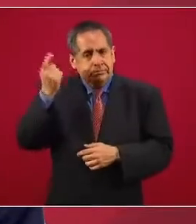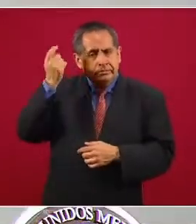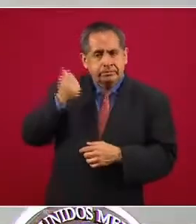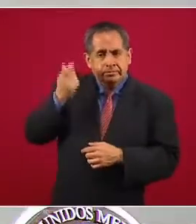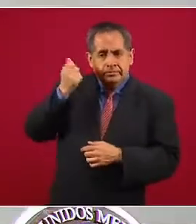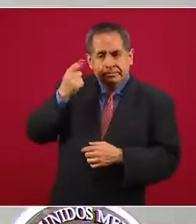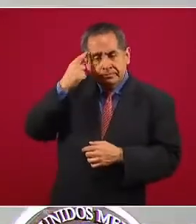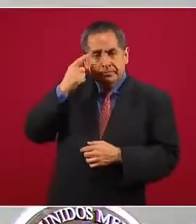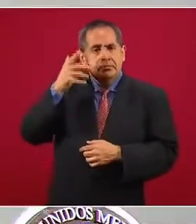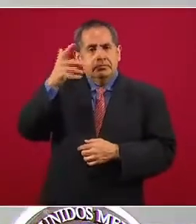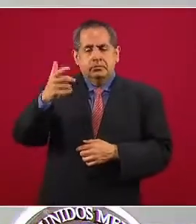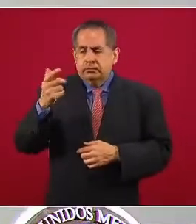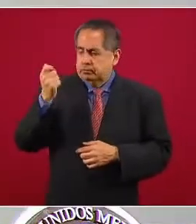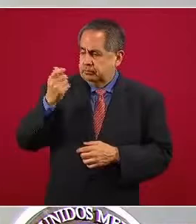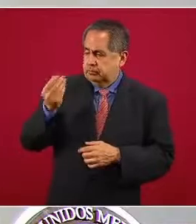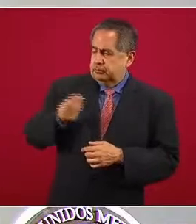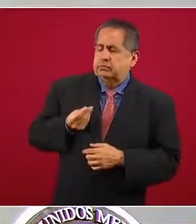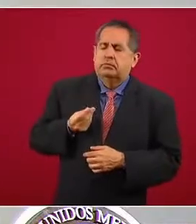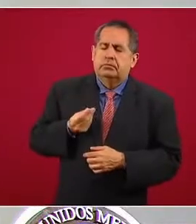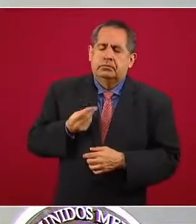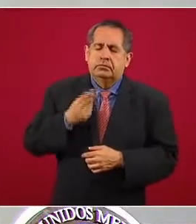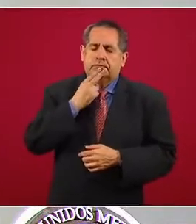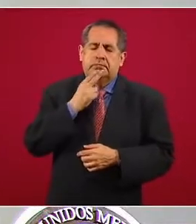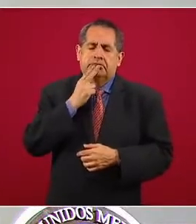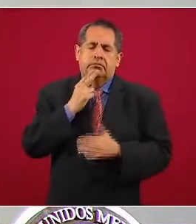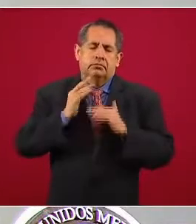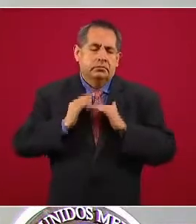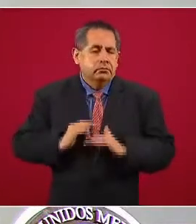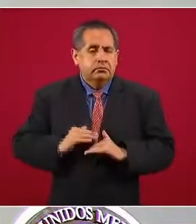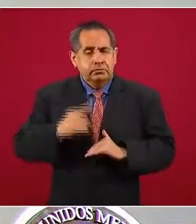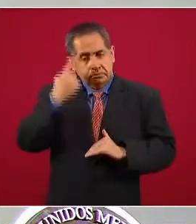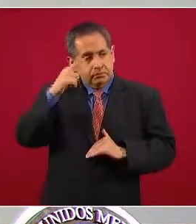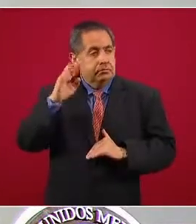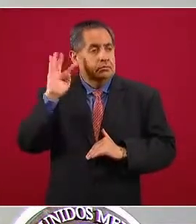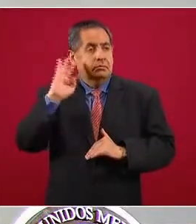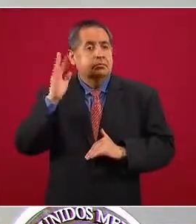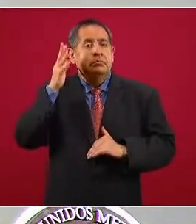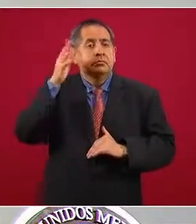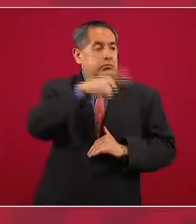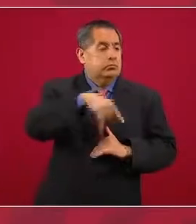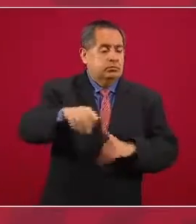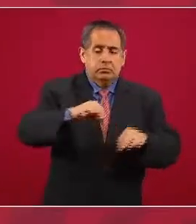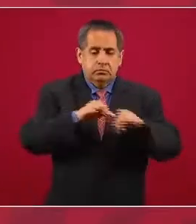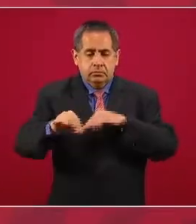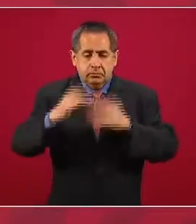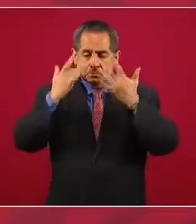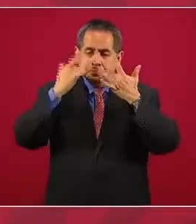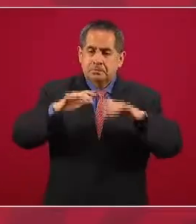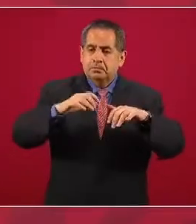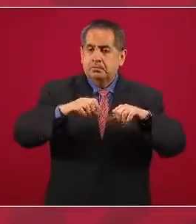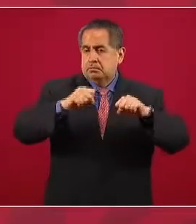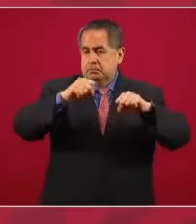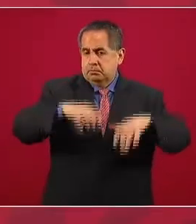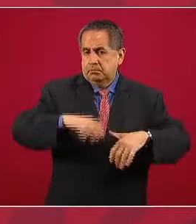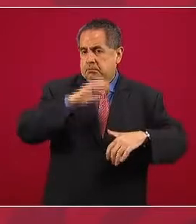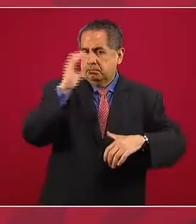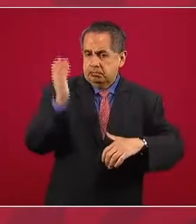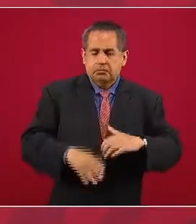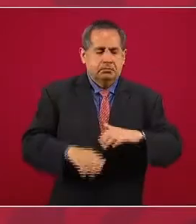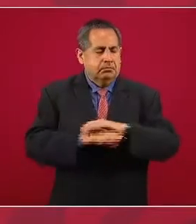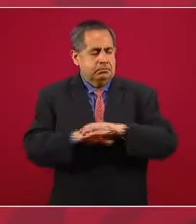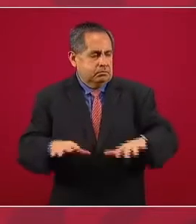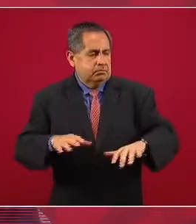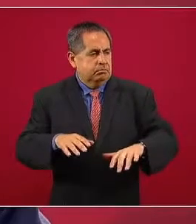sean verdaderamente útiles para cuando los trabajadores terminen su vida natural de trabajo